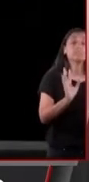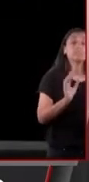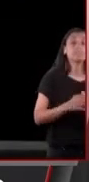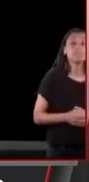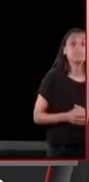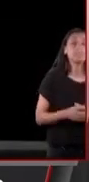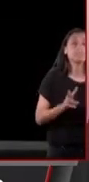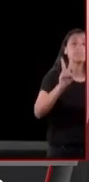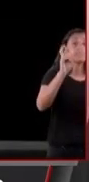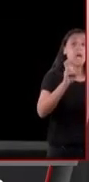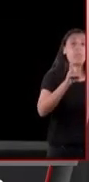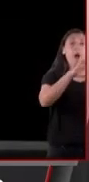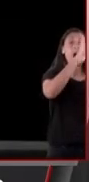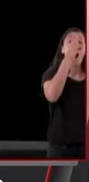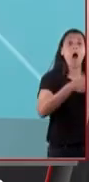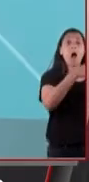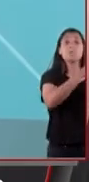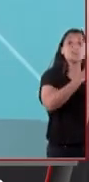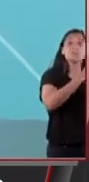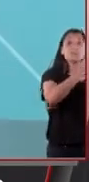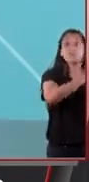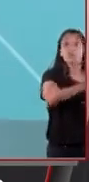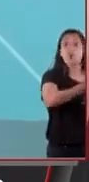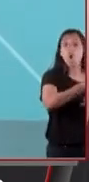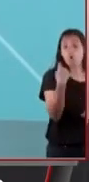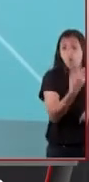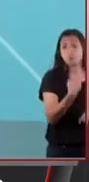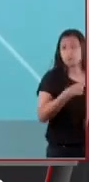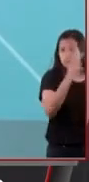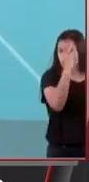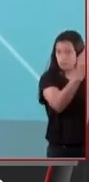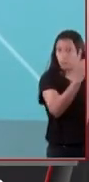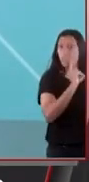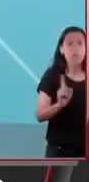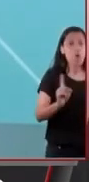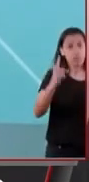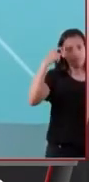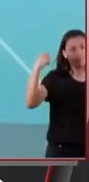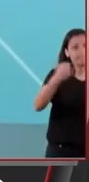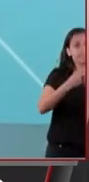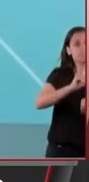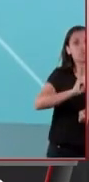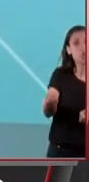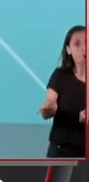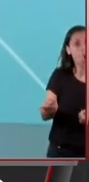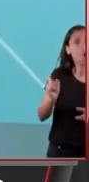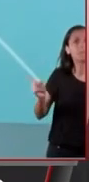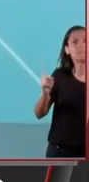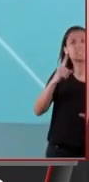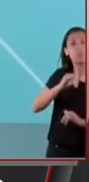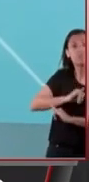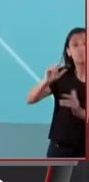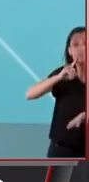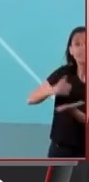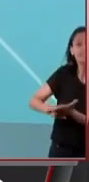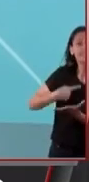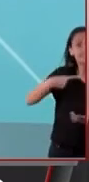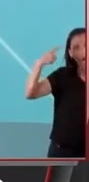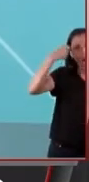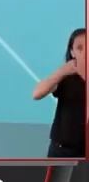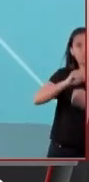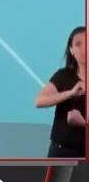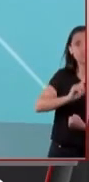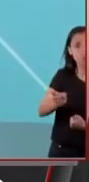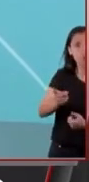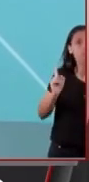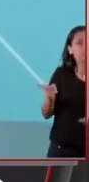mismo Sergio Uñac había hablado hoy en relación a las elecciones nacionales? Había dicho, mi voto va a estar